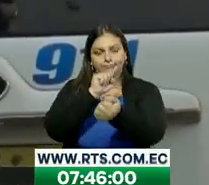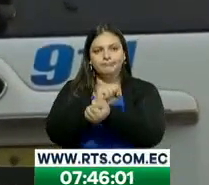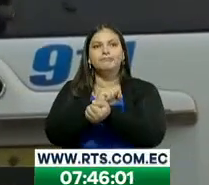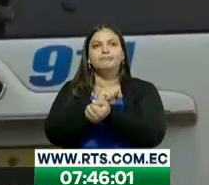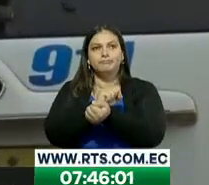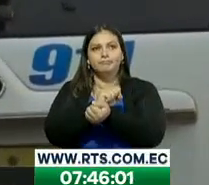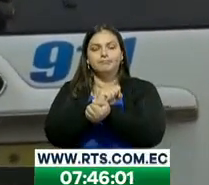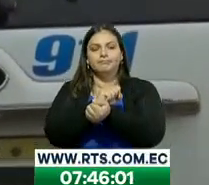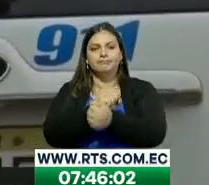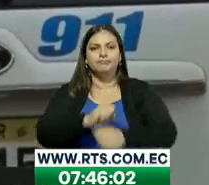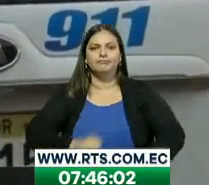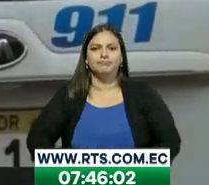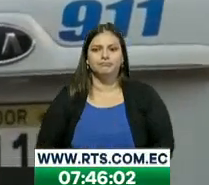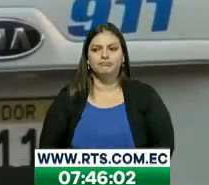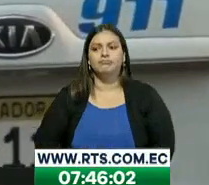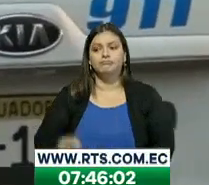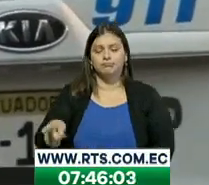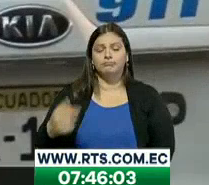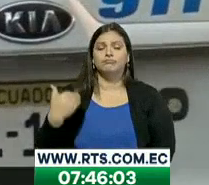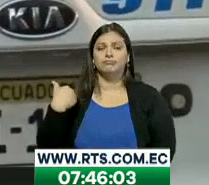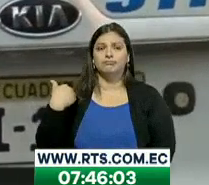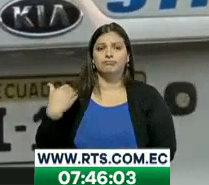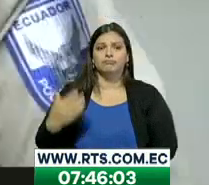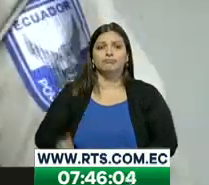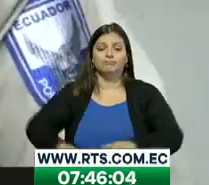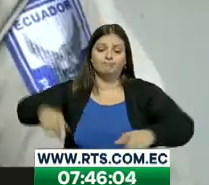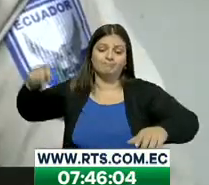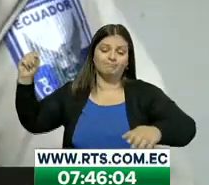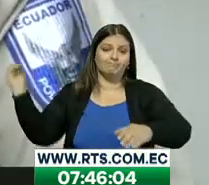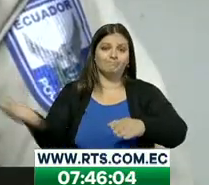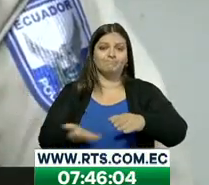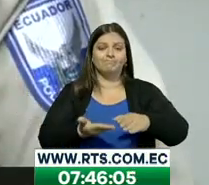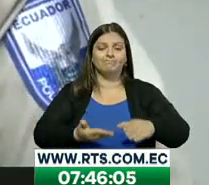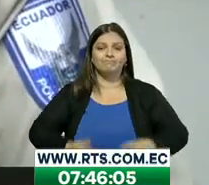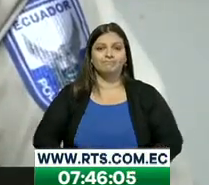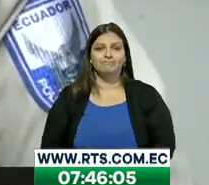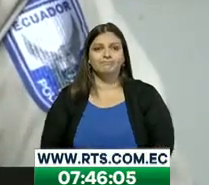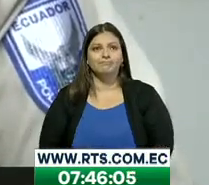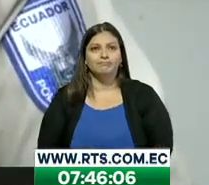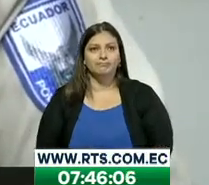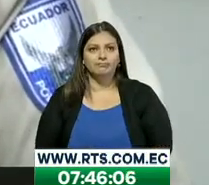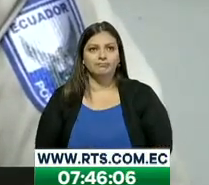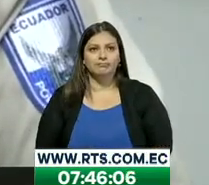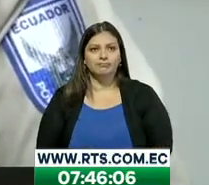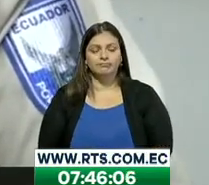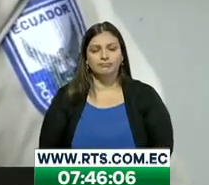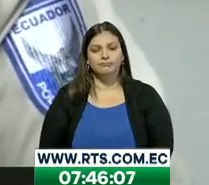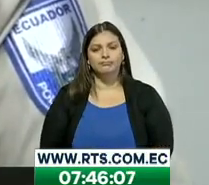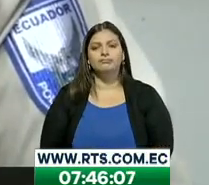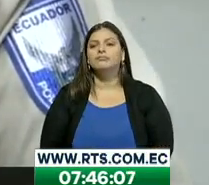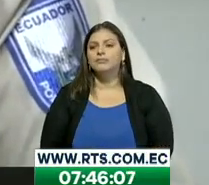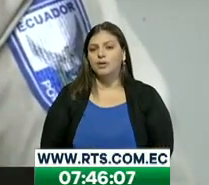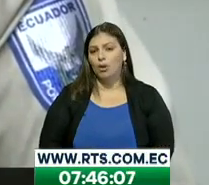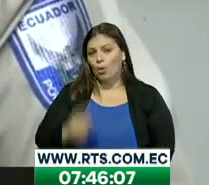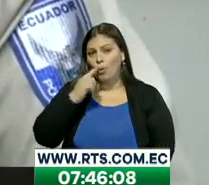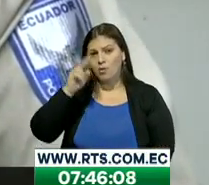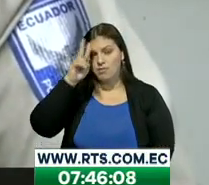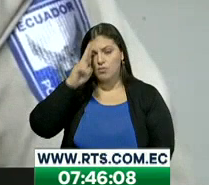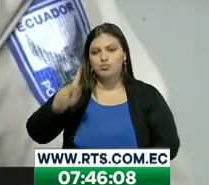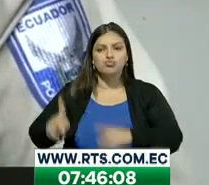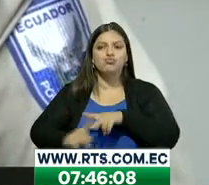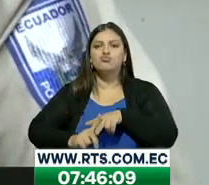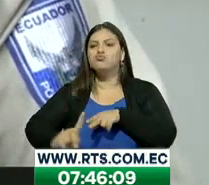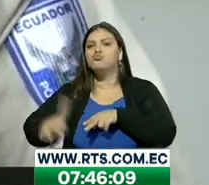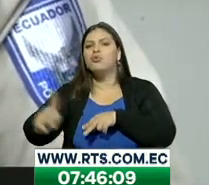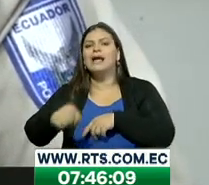cuya vivienda encontraron un arma blanca tipo machete. Se proceden a detener, que había estado escondido en unos matorrales. ¿Se encontró el